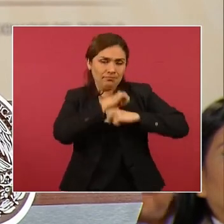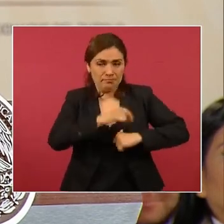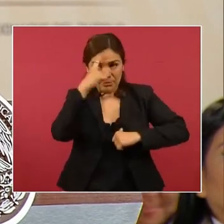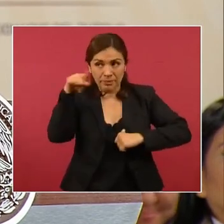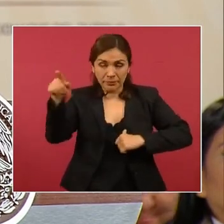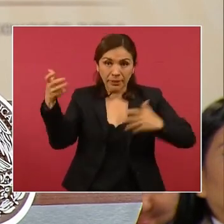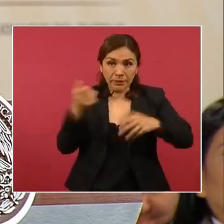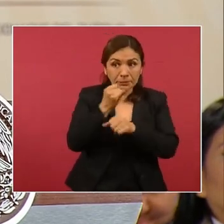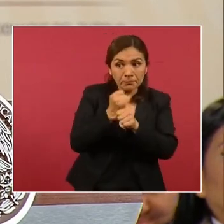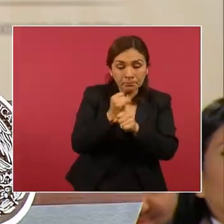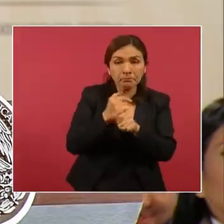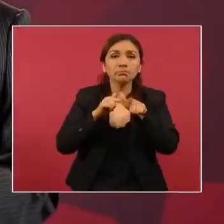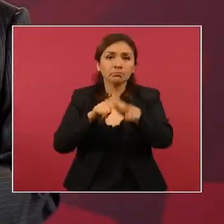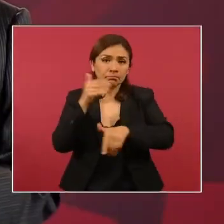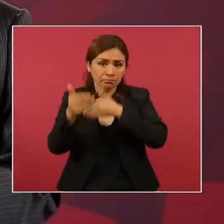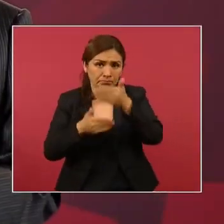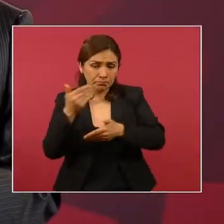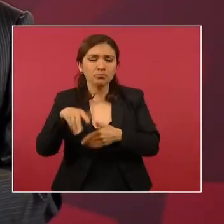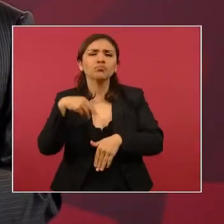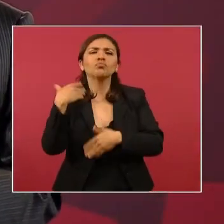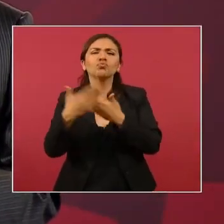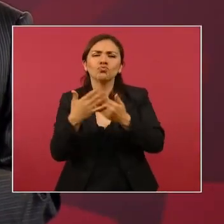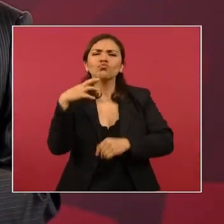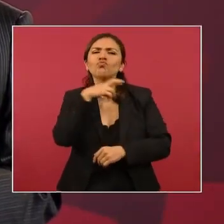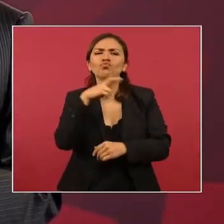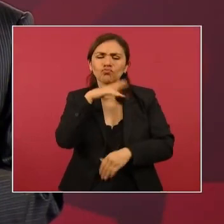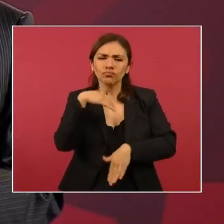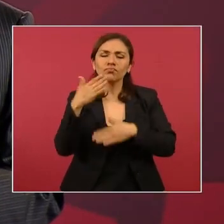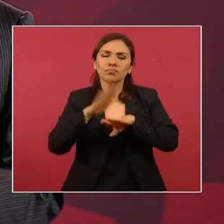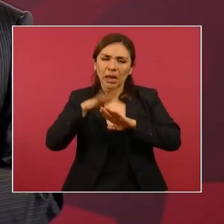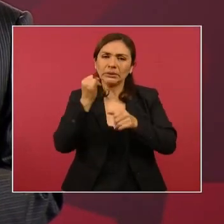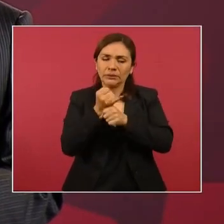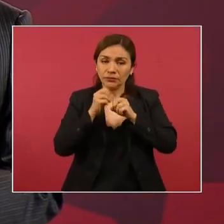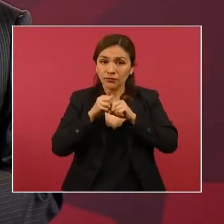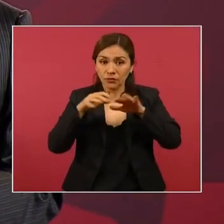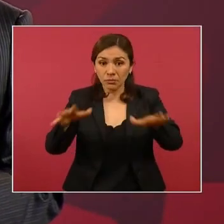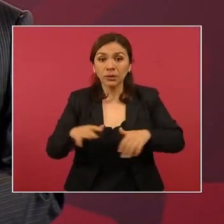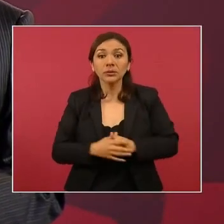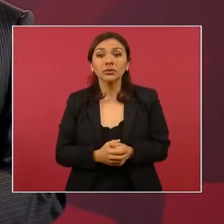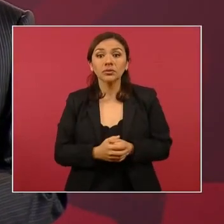tarea, se está avanzando. Pronto vamos a informar.